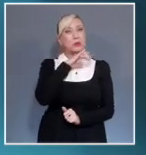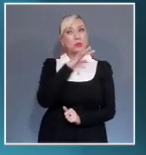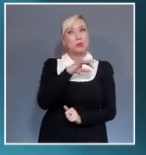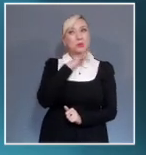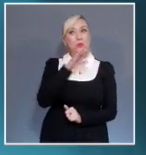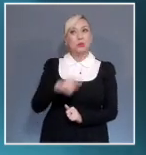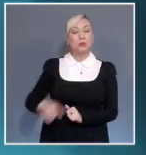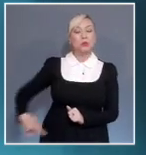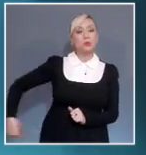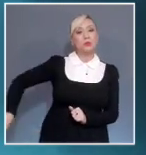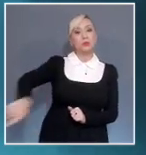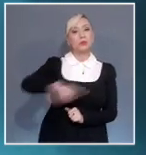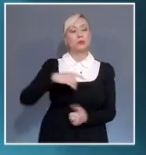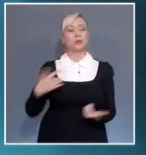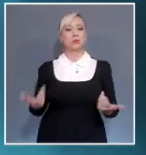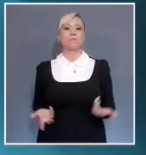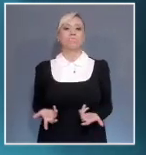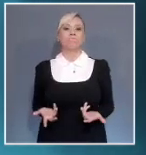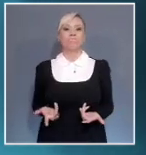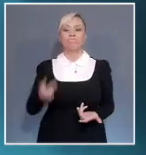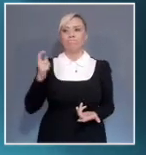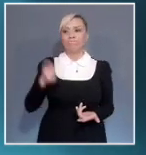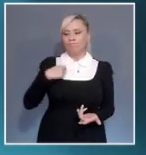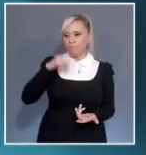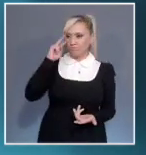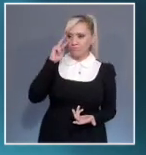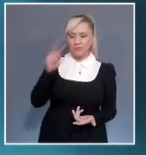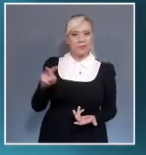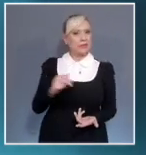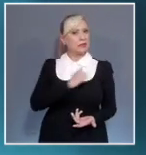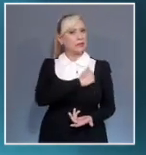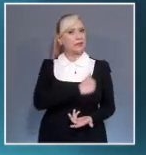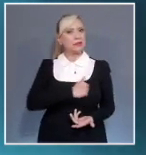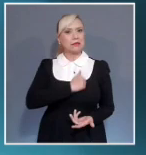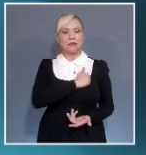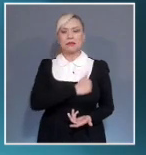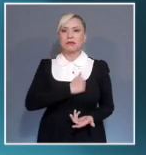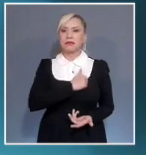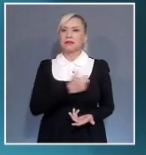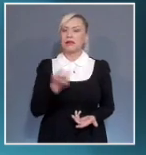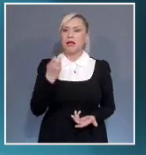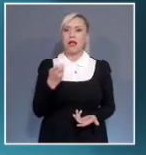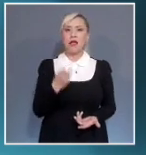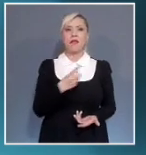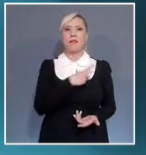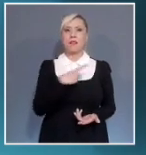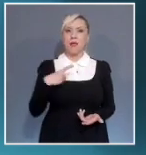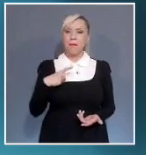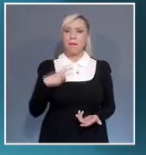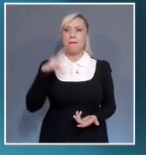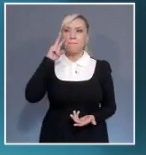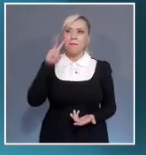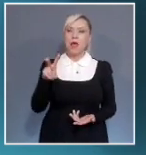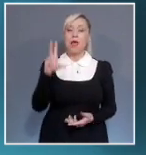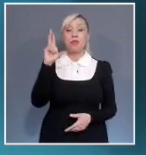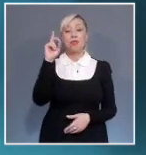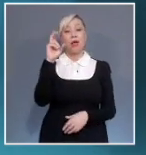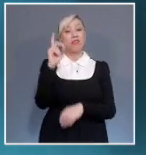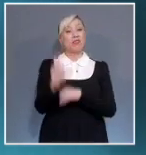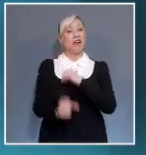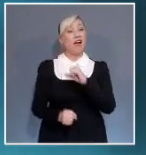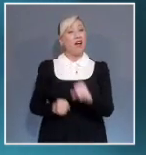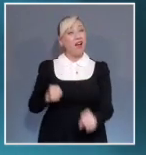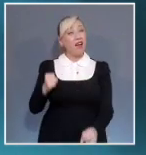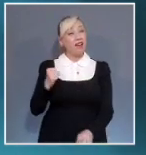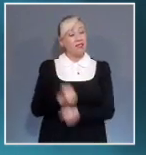es una pérdida, lo que se establece es que tendrán una duración de 30 años, que se reduce del periodo inicial